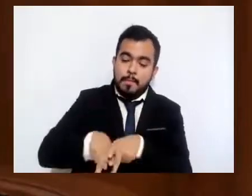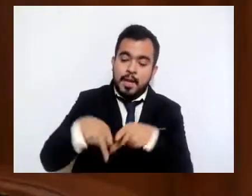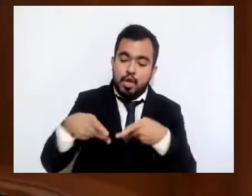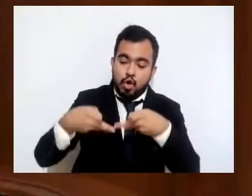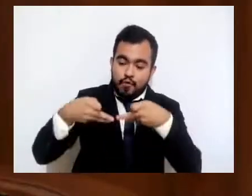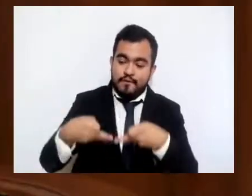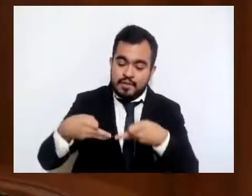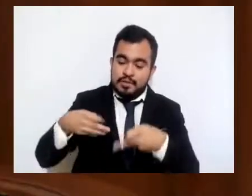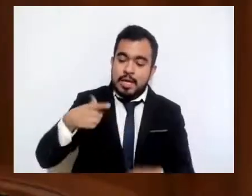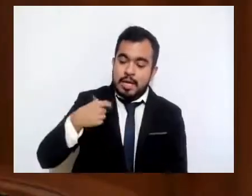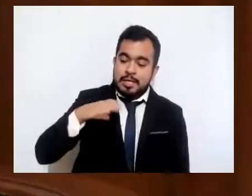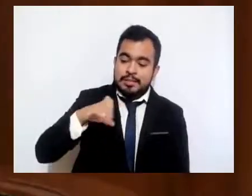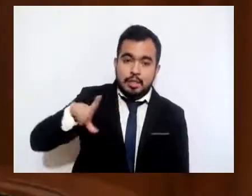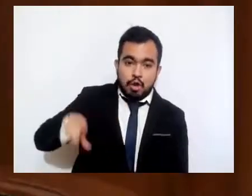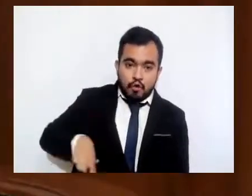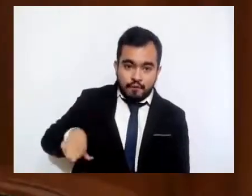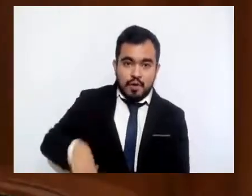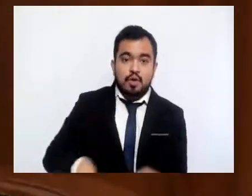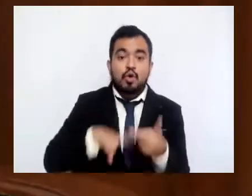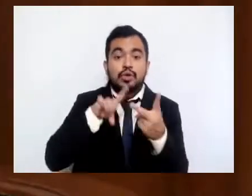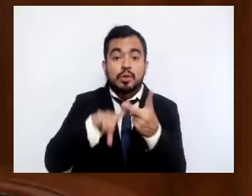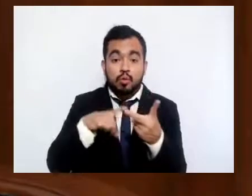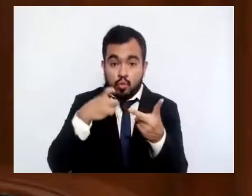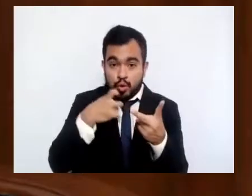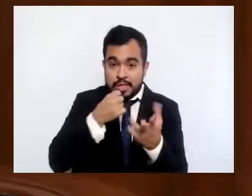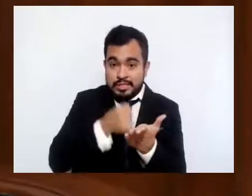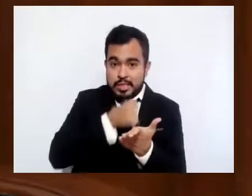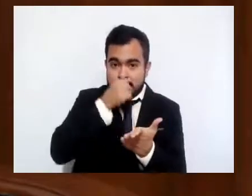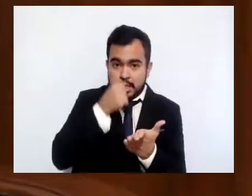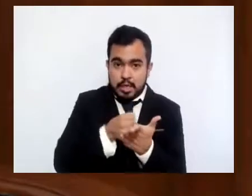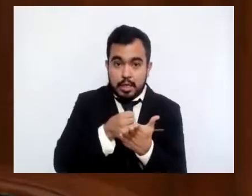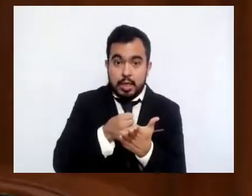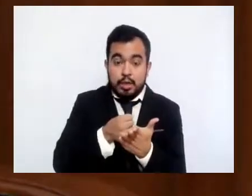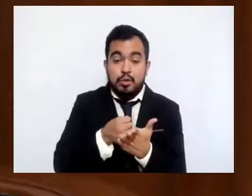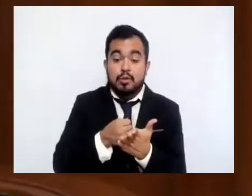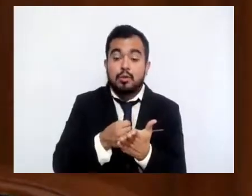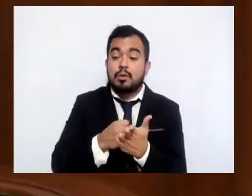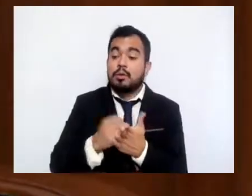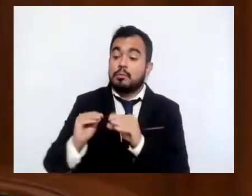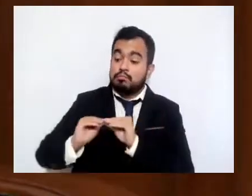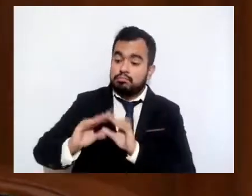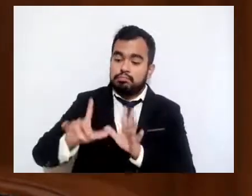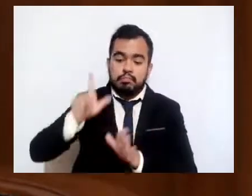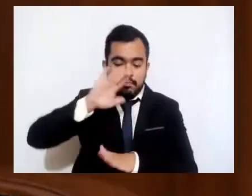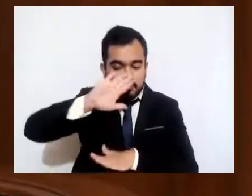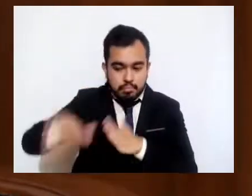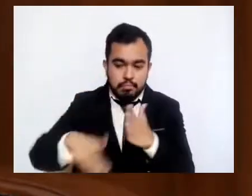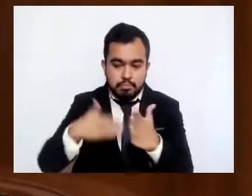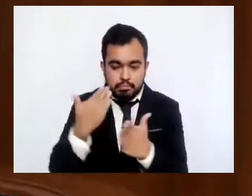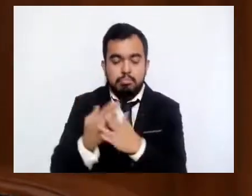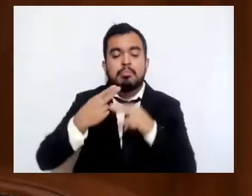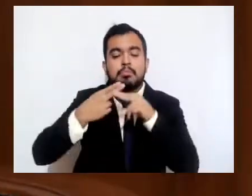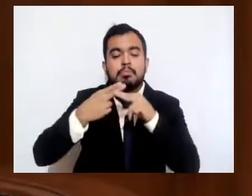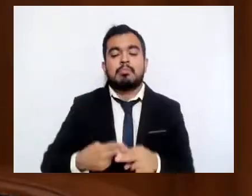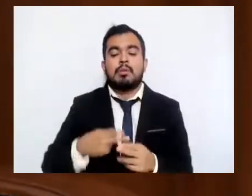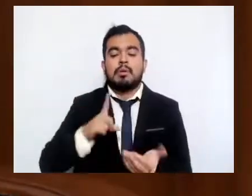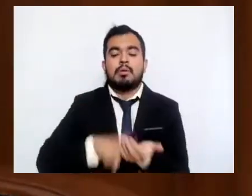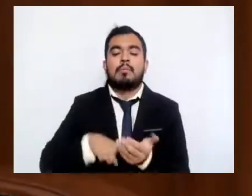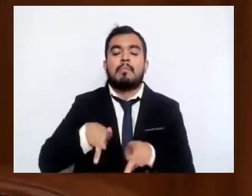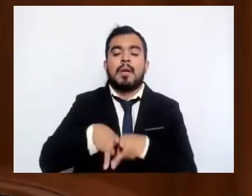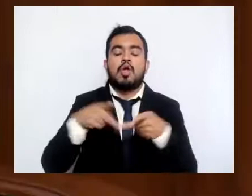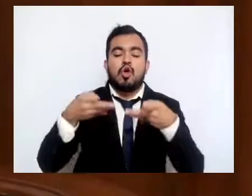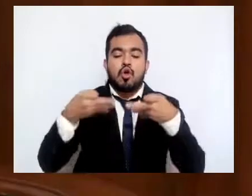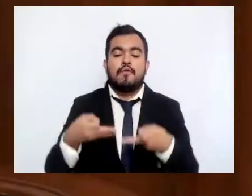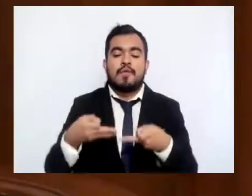Segundo, el presente decreto entrará en vigor al día siguiente de su publicación en el periódico oficial Gaceta de Gobierno.